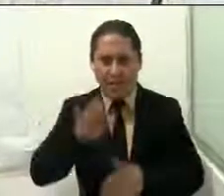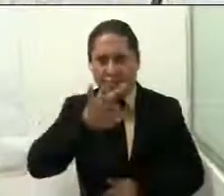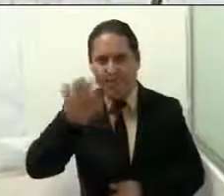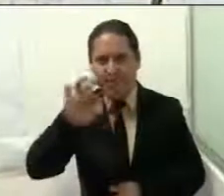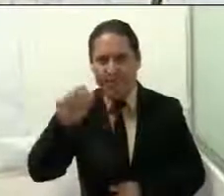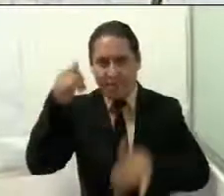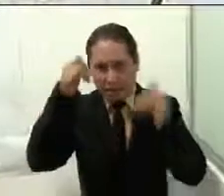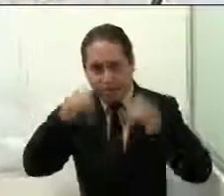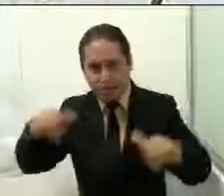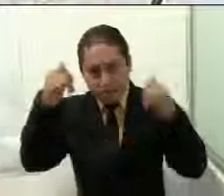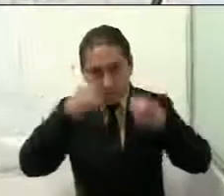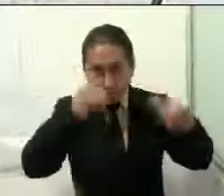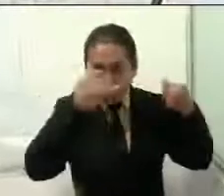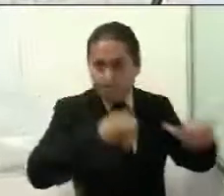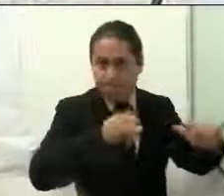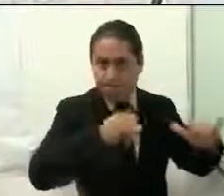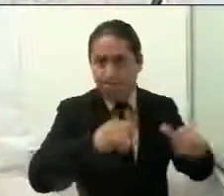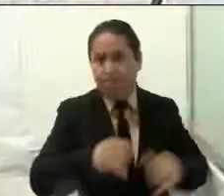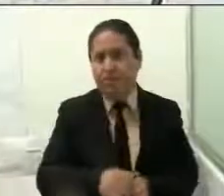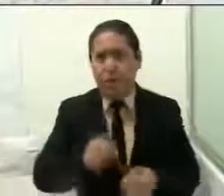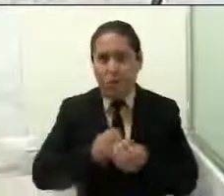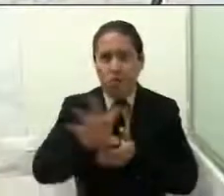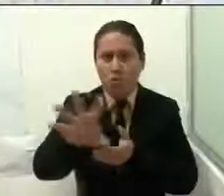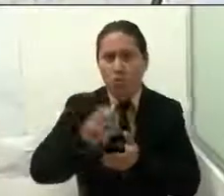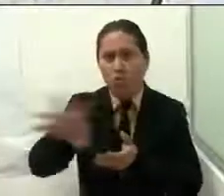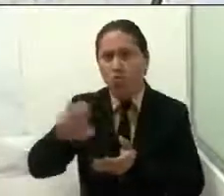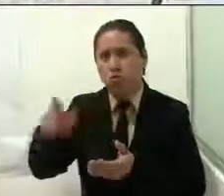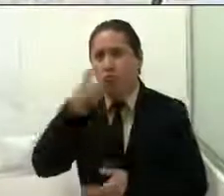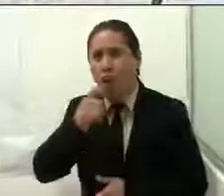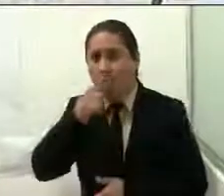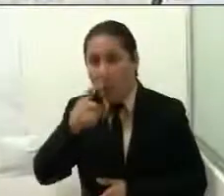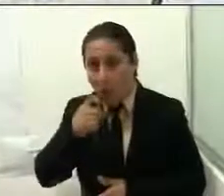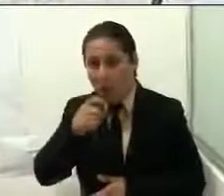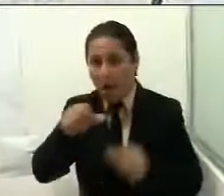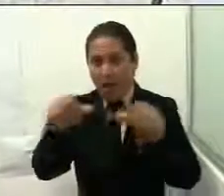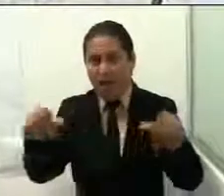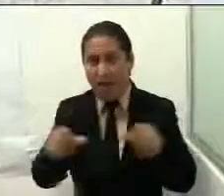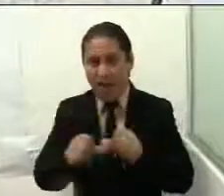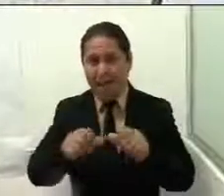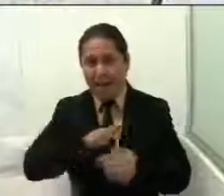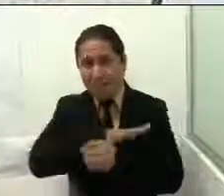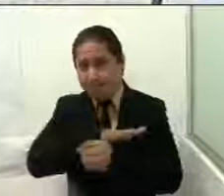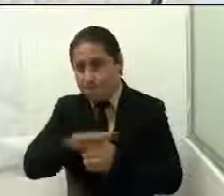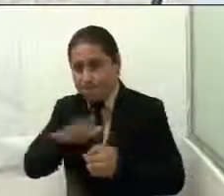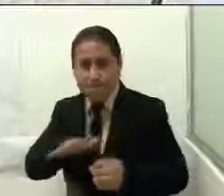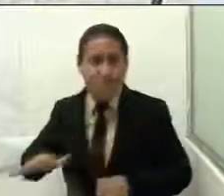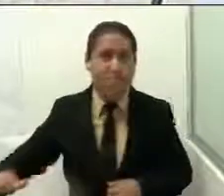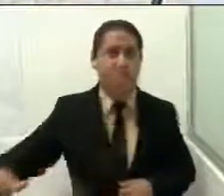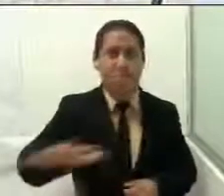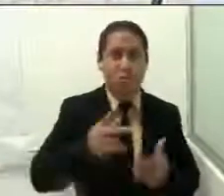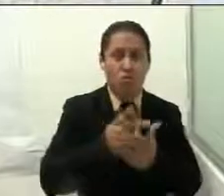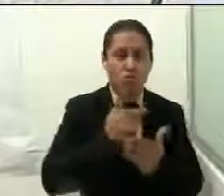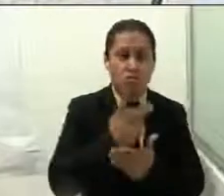cabezas de ganado y el riego de 8 mil 900 20 hectáreas de cultivo y pastos